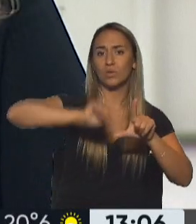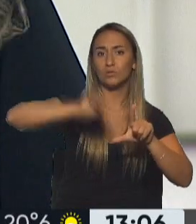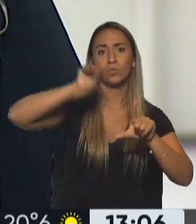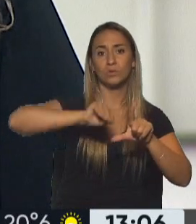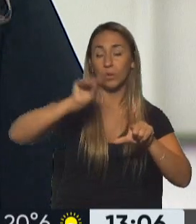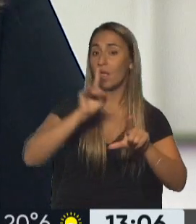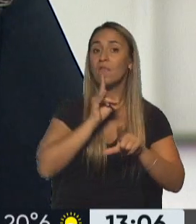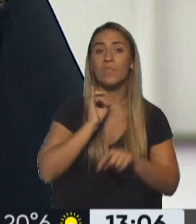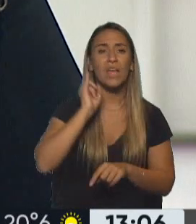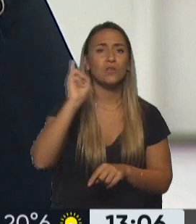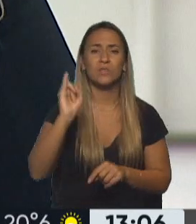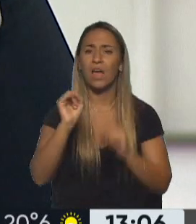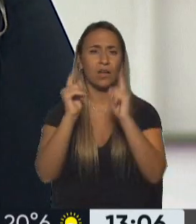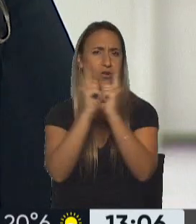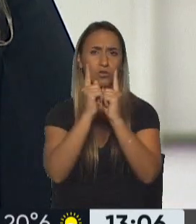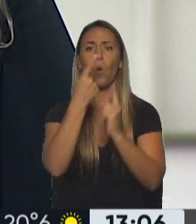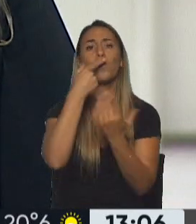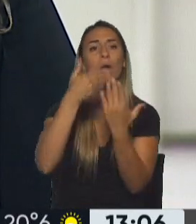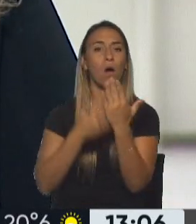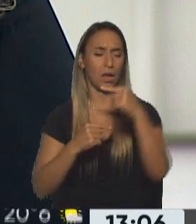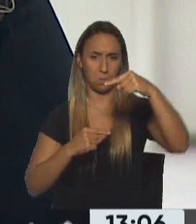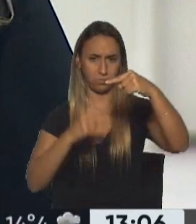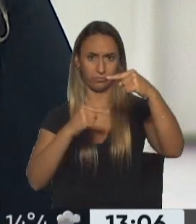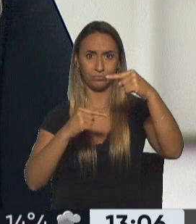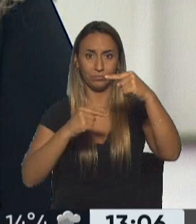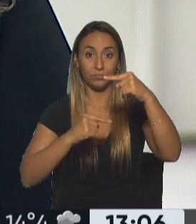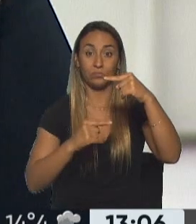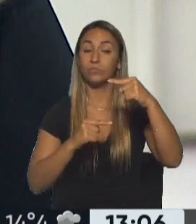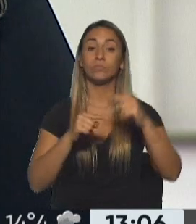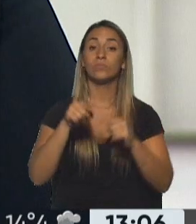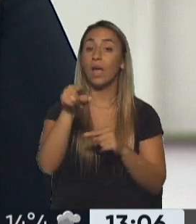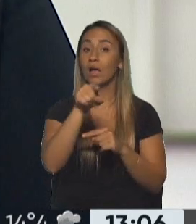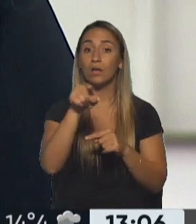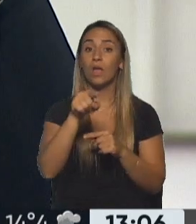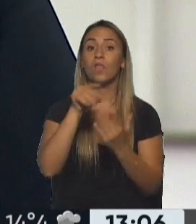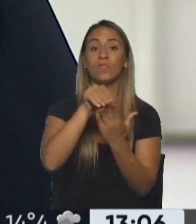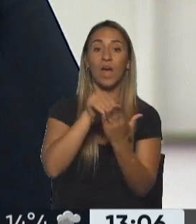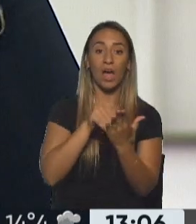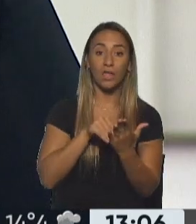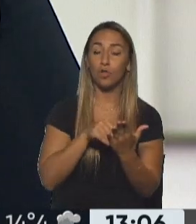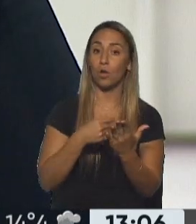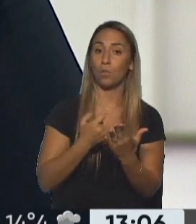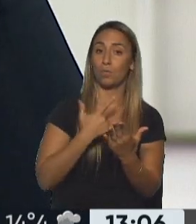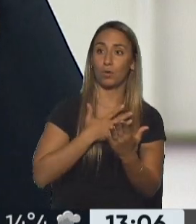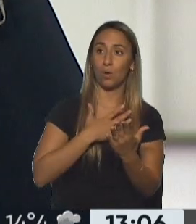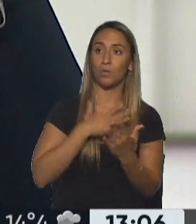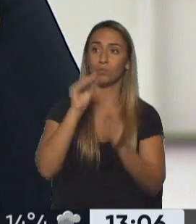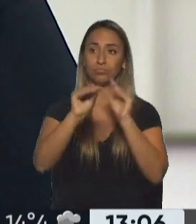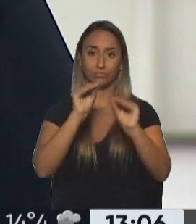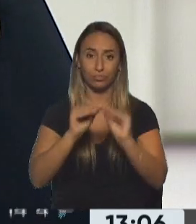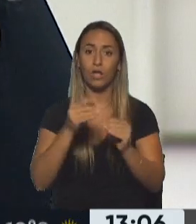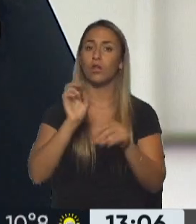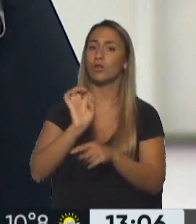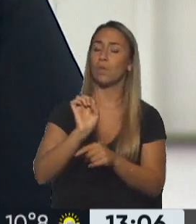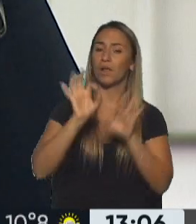denuncia muy cortita de apenas una página donde lo que hay que hacer es completar los datos personales porque tienen que ir todos los datos personales nombre completo